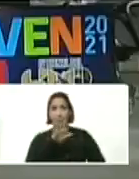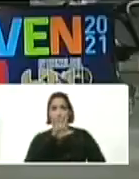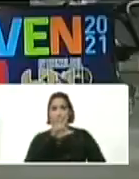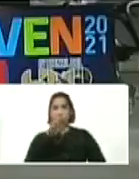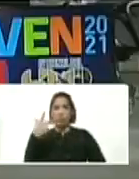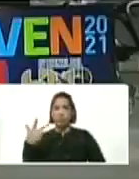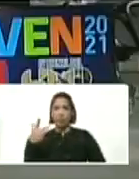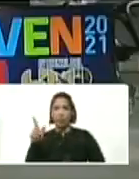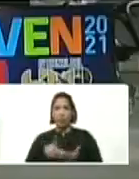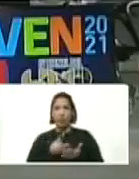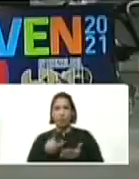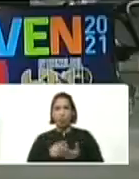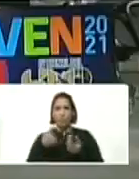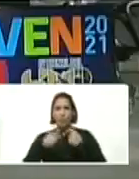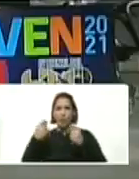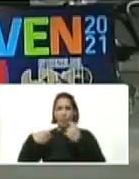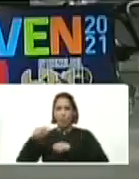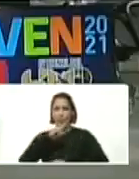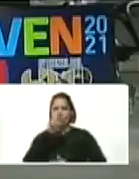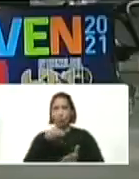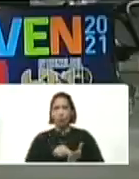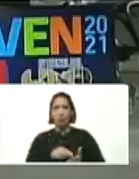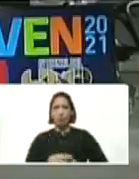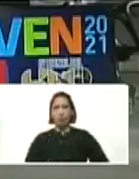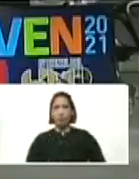7.153 títulos para la venta nacionales.